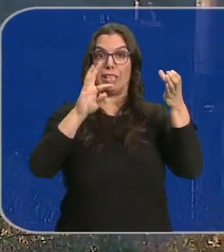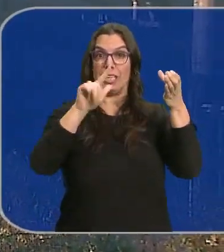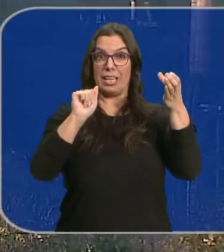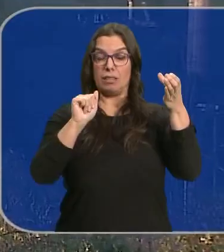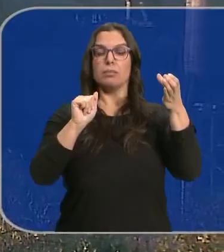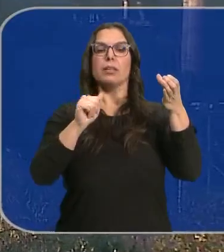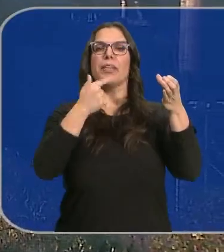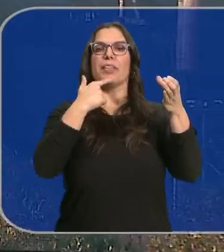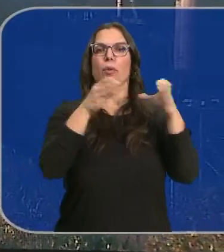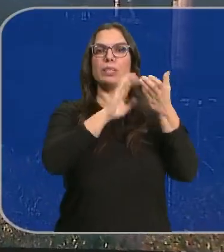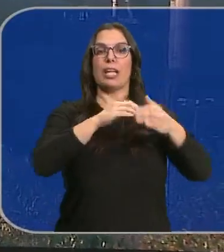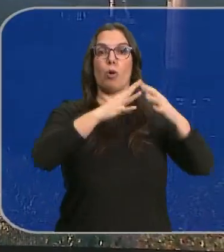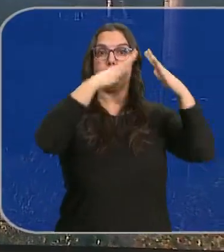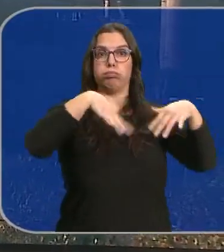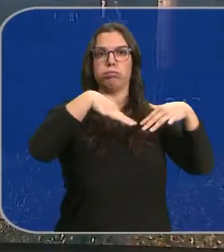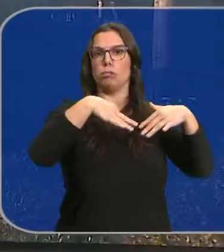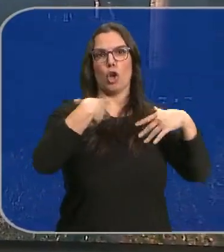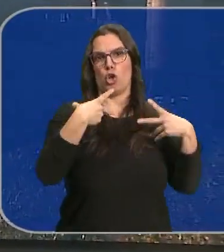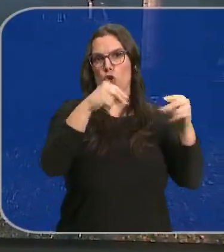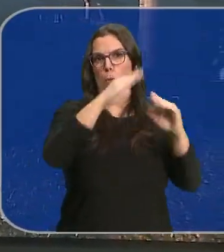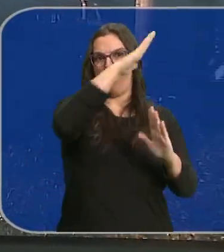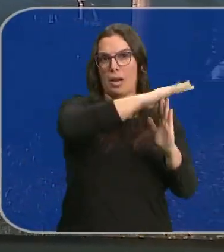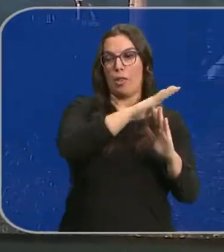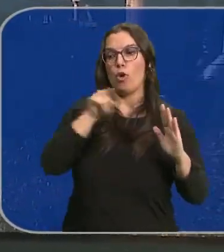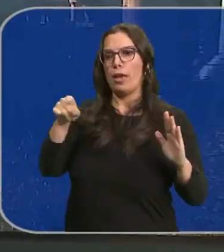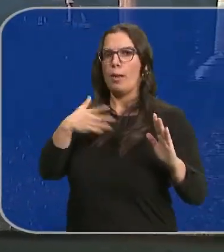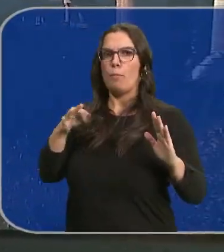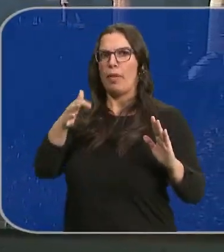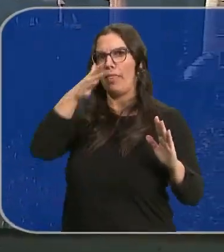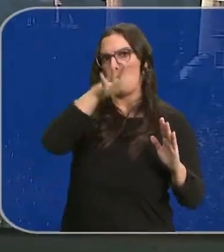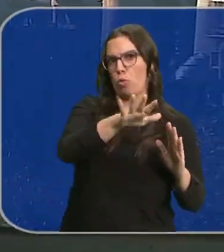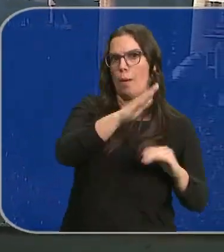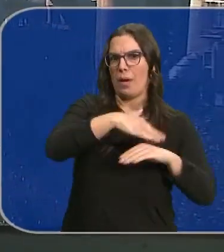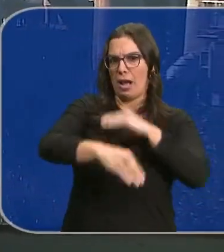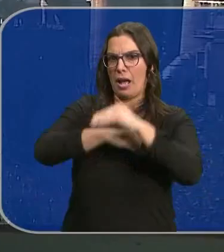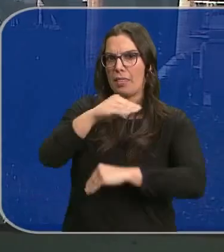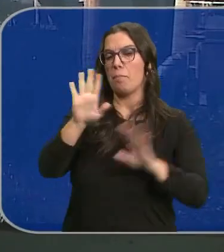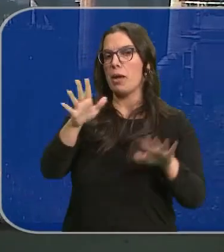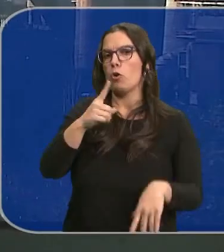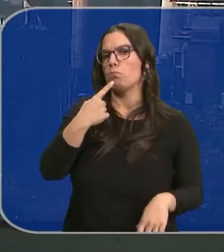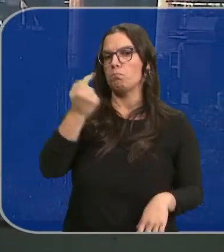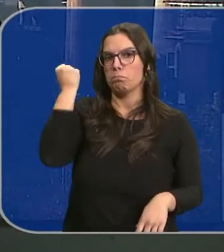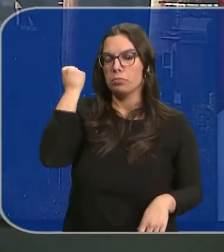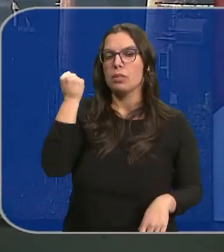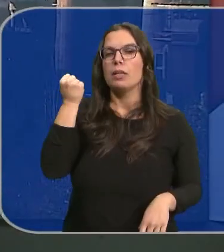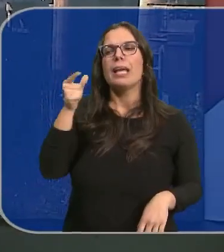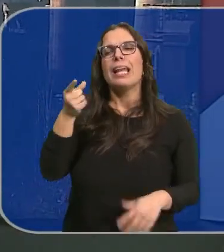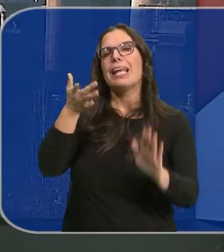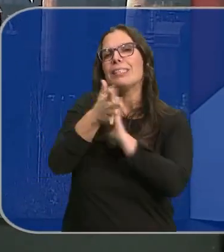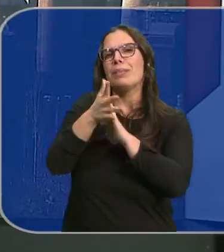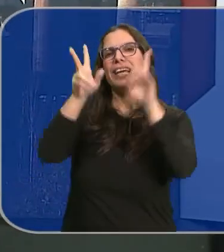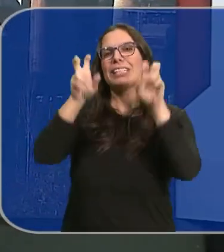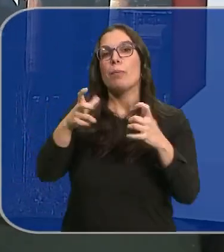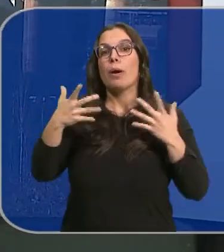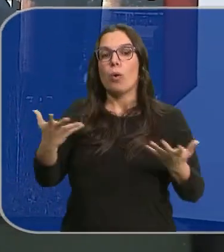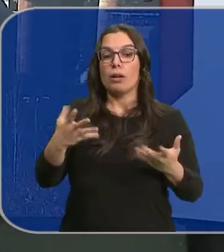declarar las BIC. La empresa puede recurrirlo, pero de momento no se pronuncia. Sí que ha dejado constancia, lo van a escuchar, de sus dudas sobre